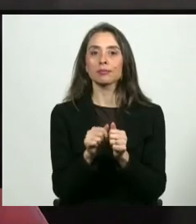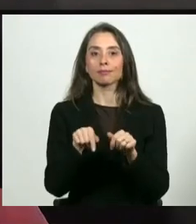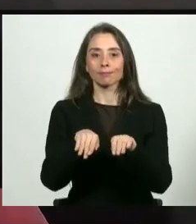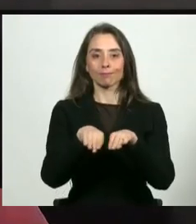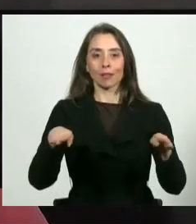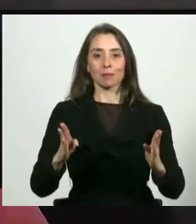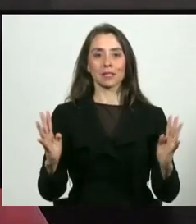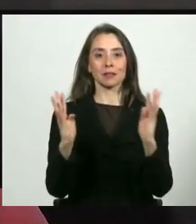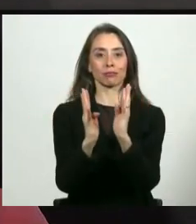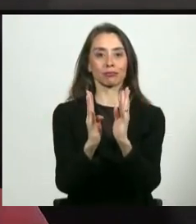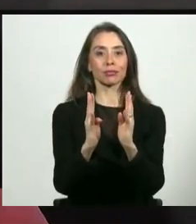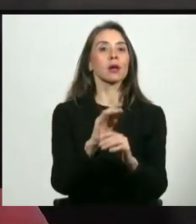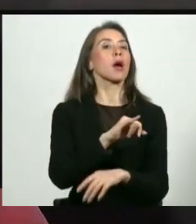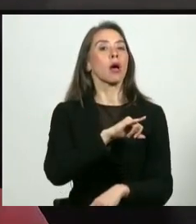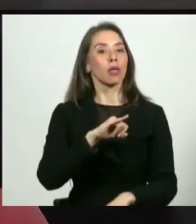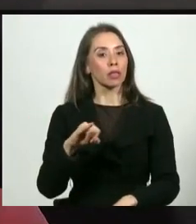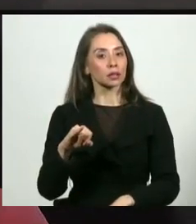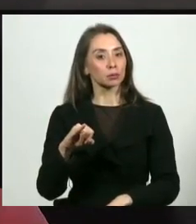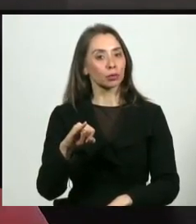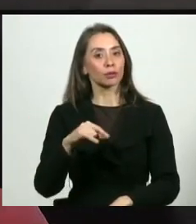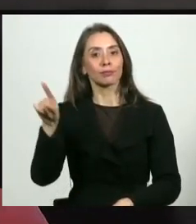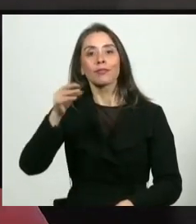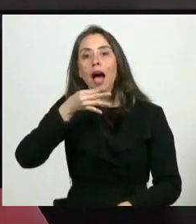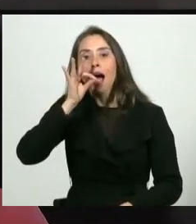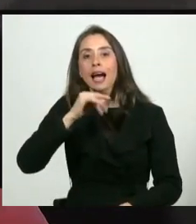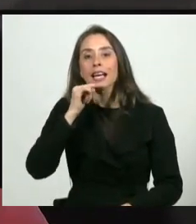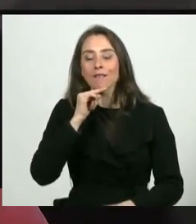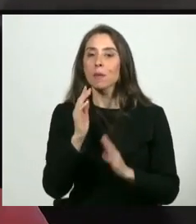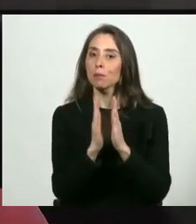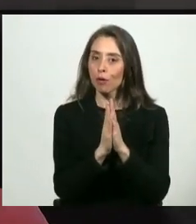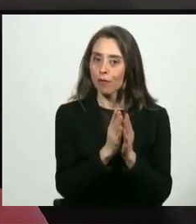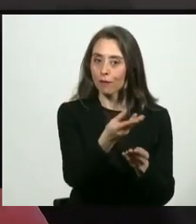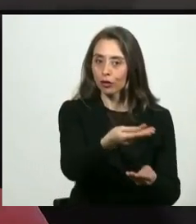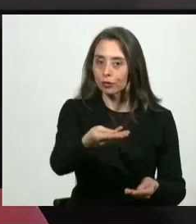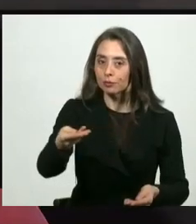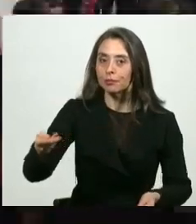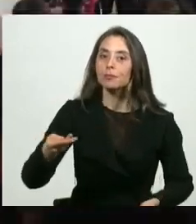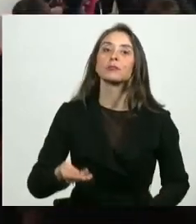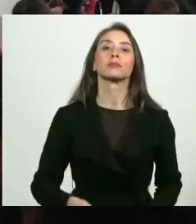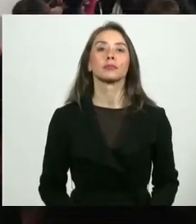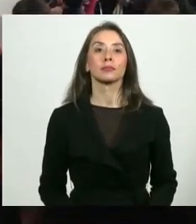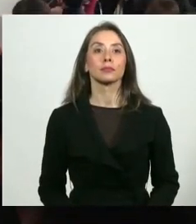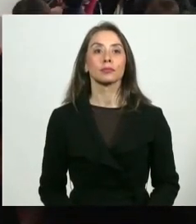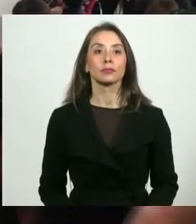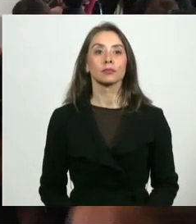panel, y luego vamos al café. Por favor.